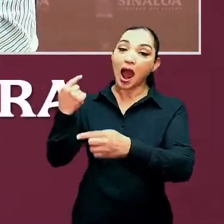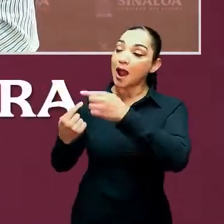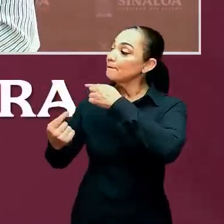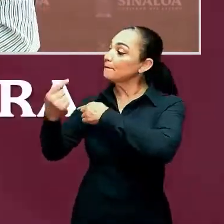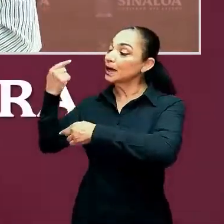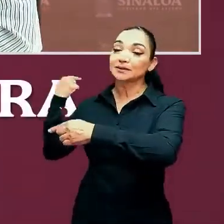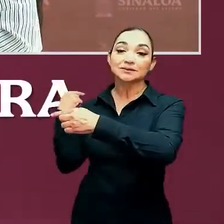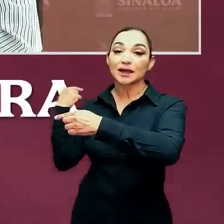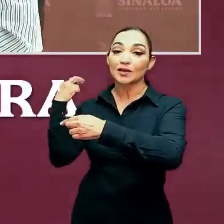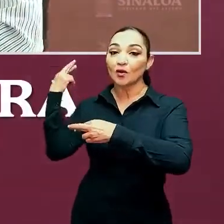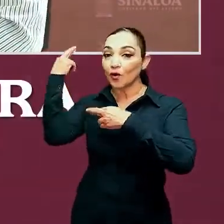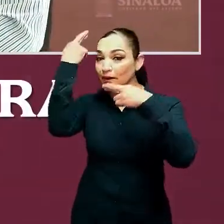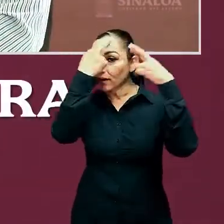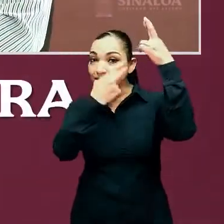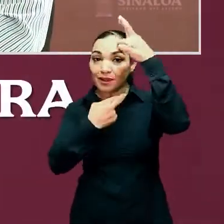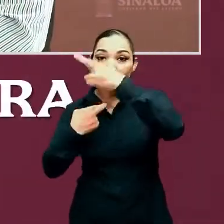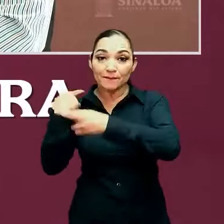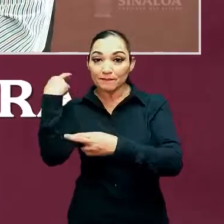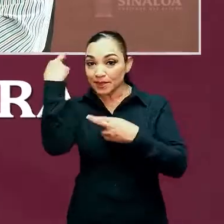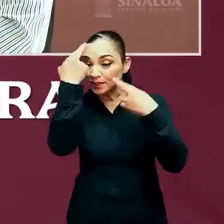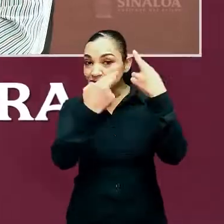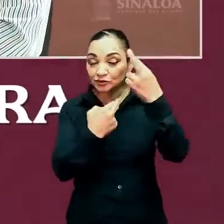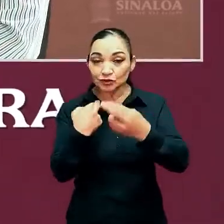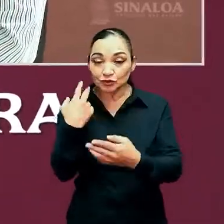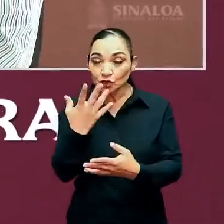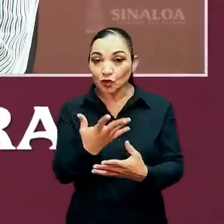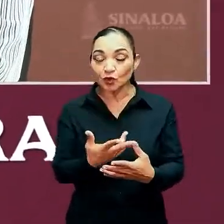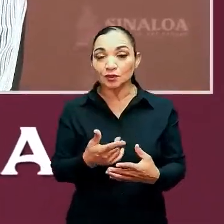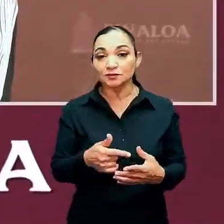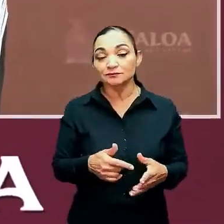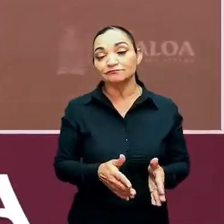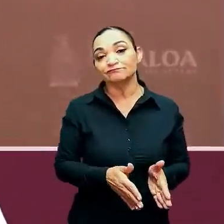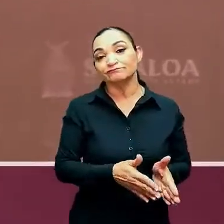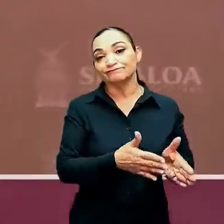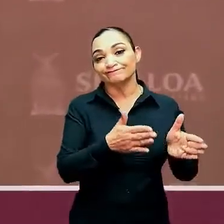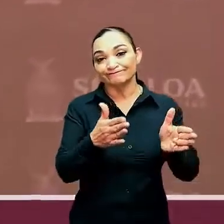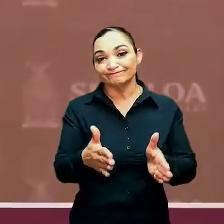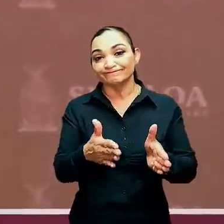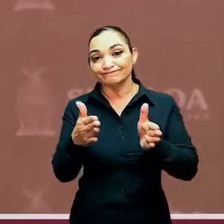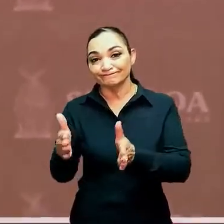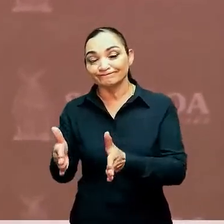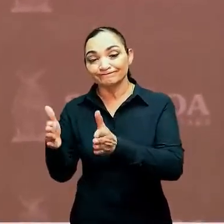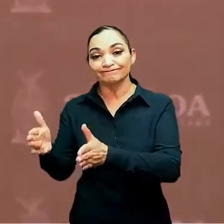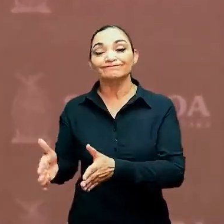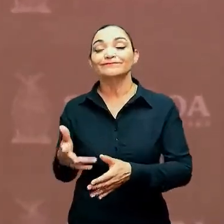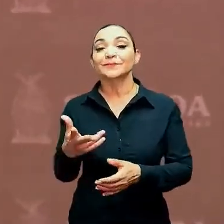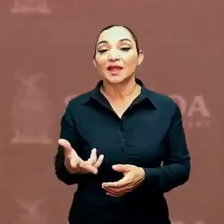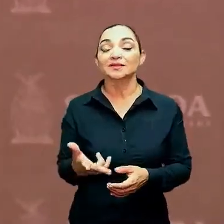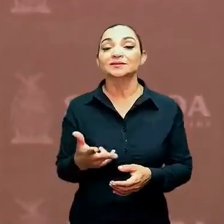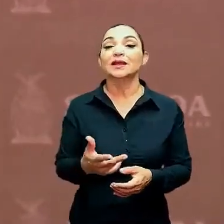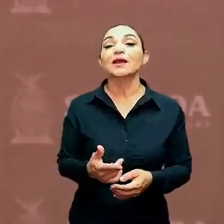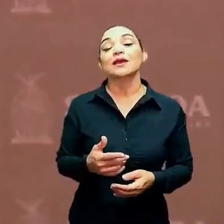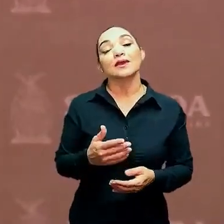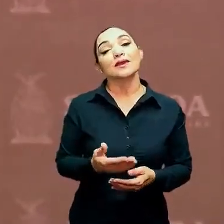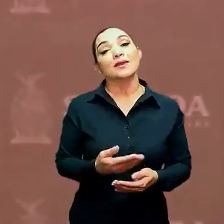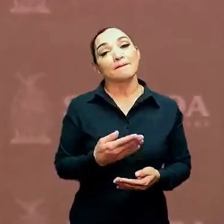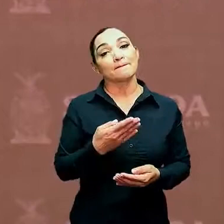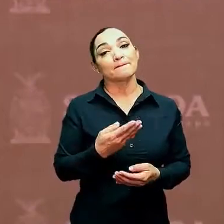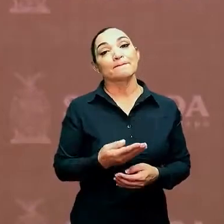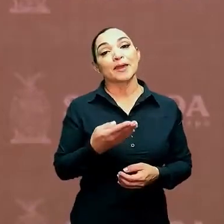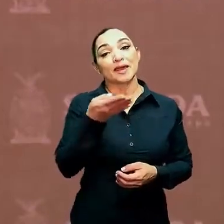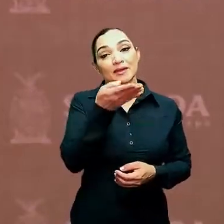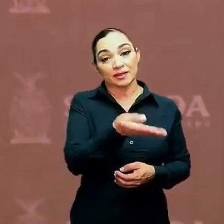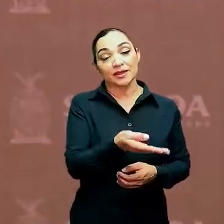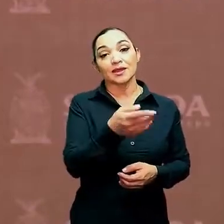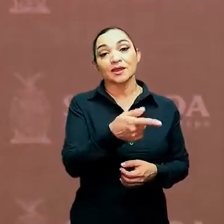ser revisado por esta ronda que he platicado. Tienen que solicitar esa información o